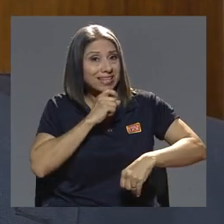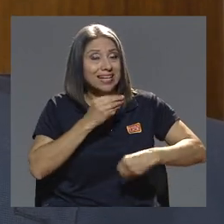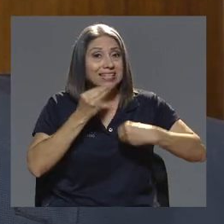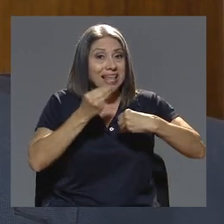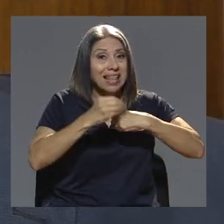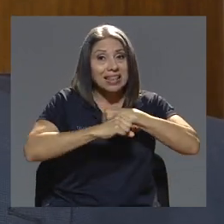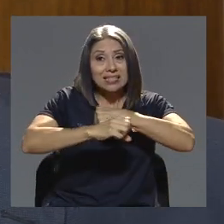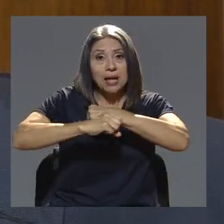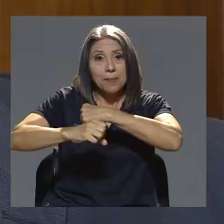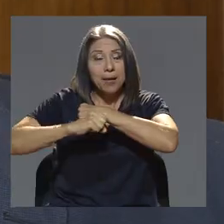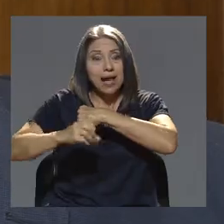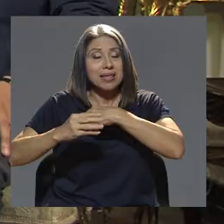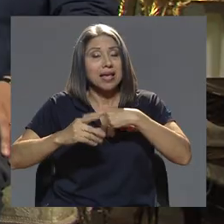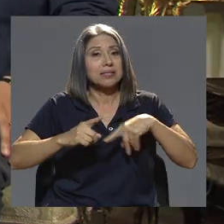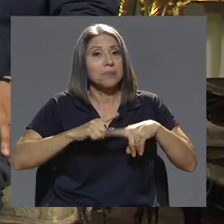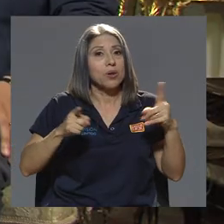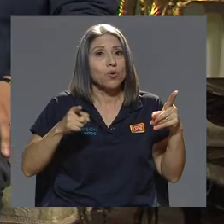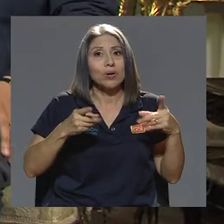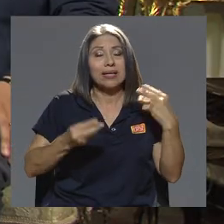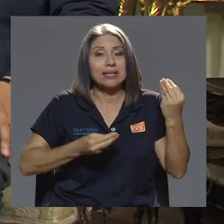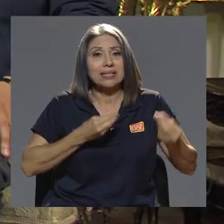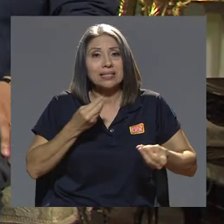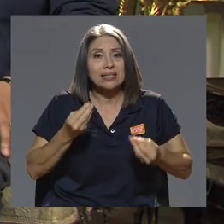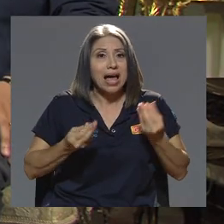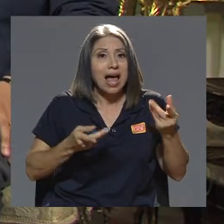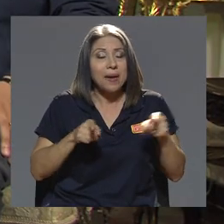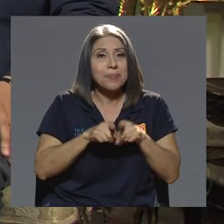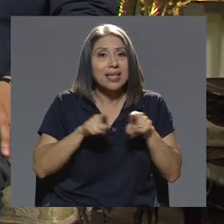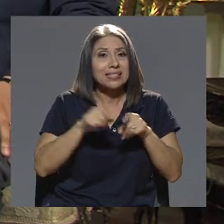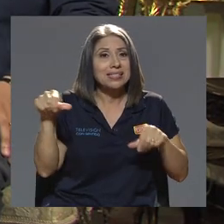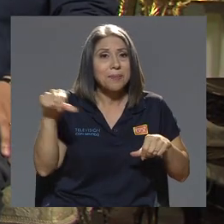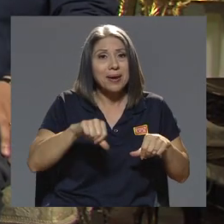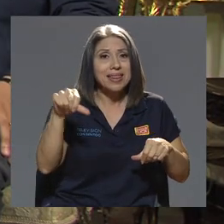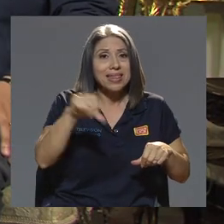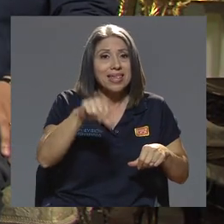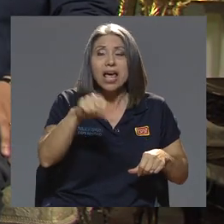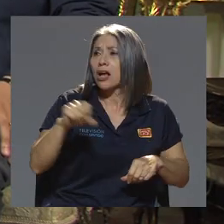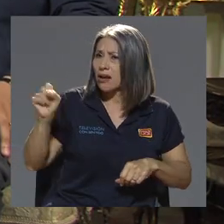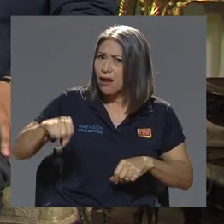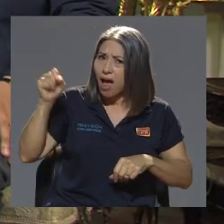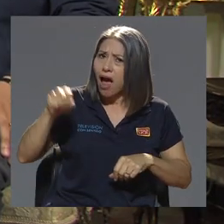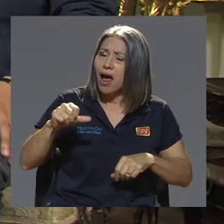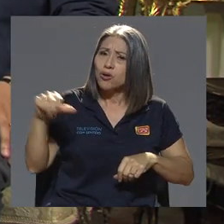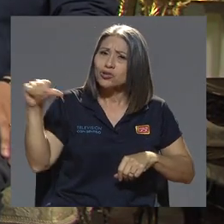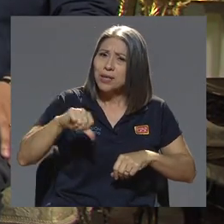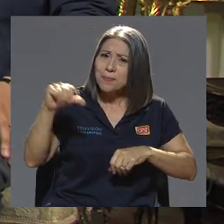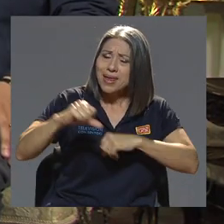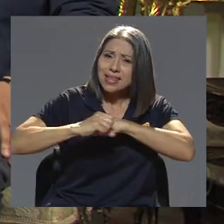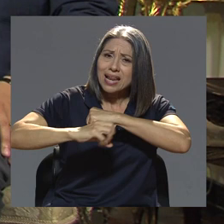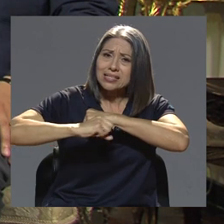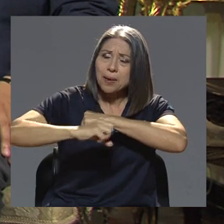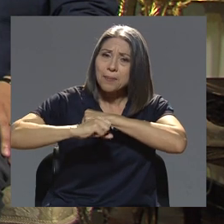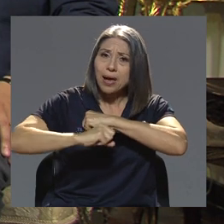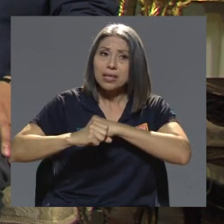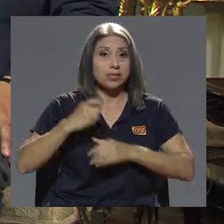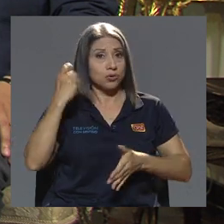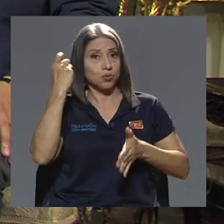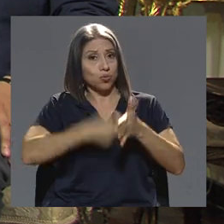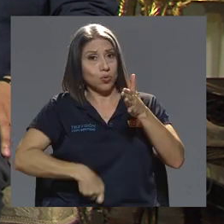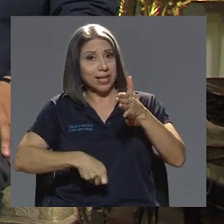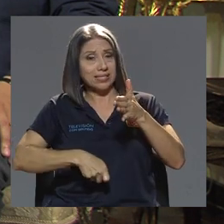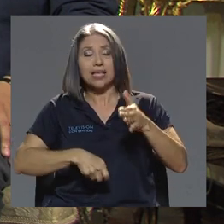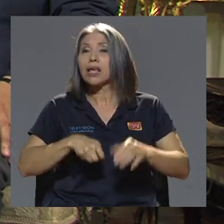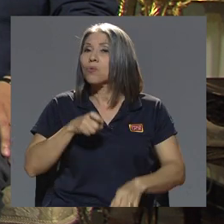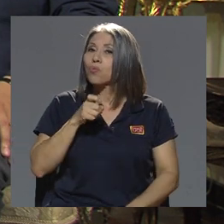y también que se perdían. Claro, se pierden las campañas, se ganan. Unas campañas veces duras. Muy difíciles, campañas muy